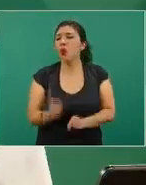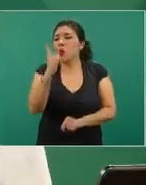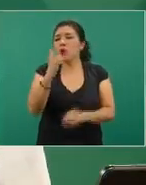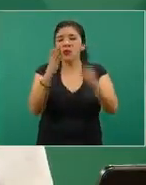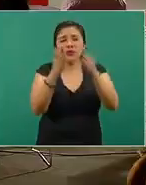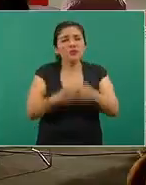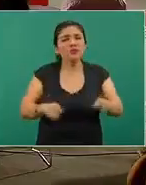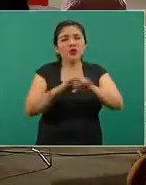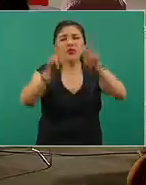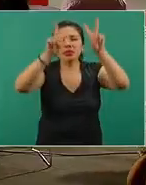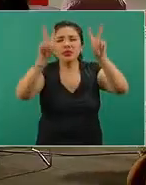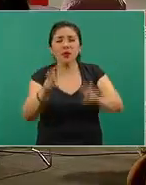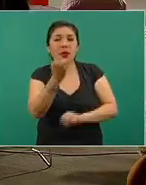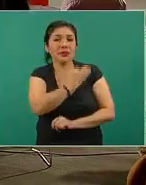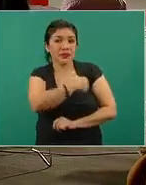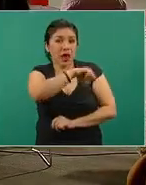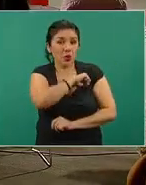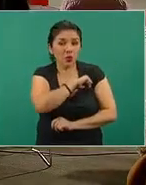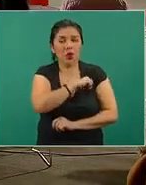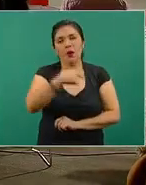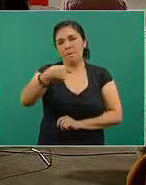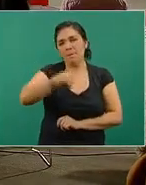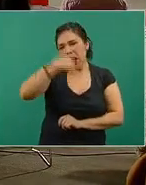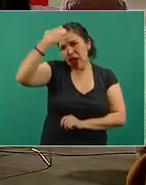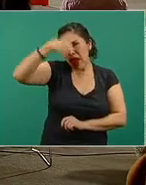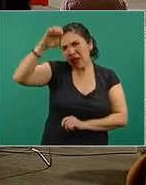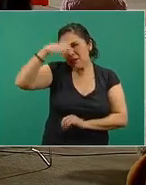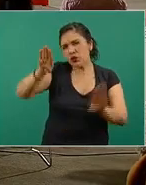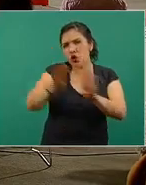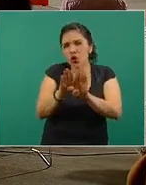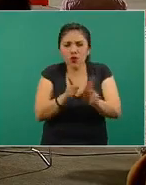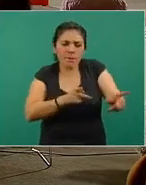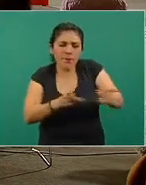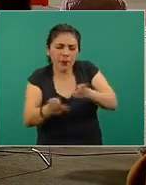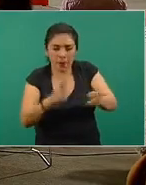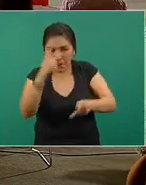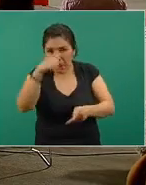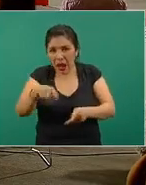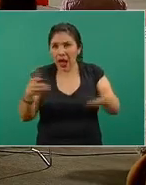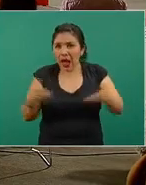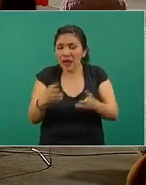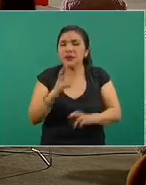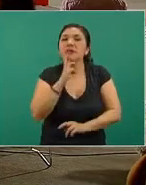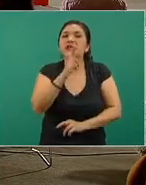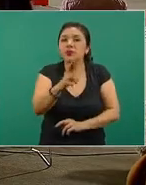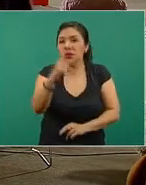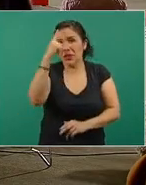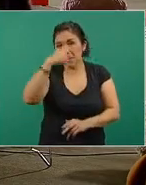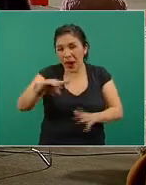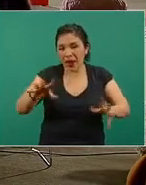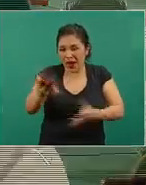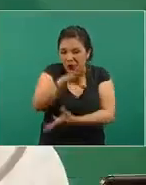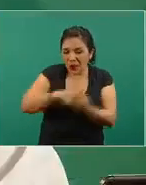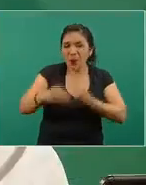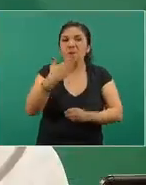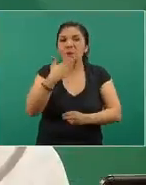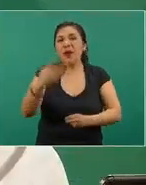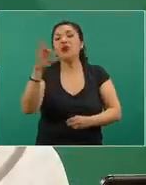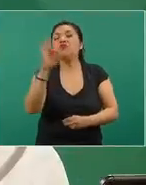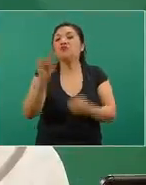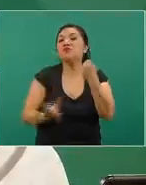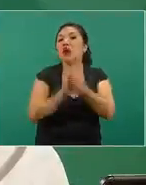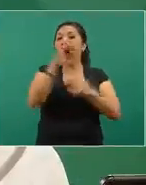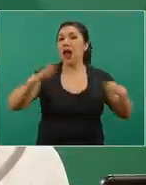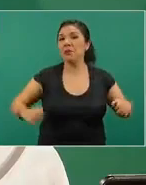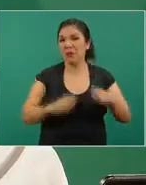el punto de vista de la experiencia en los sistemas y planes de preparación, respuesta, recuperación ante las emergencias de